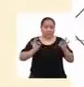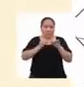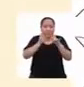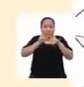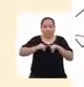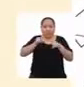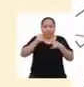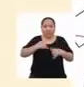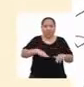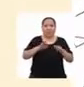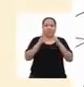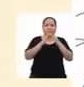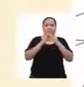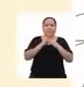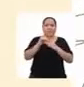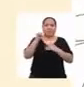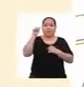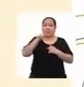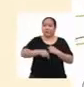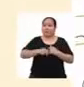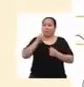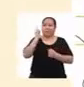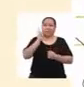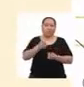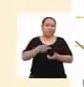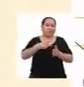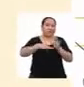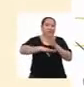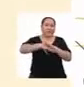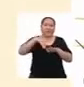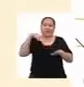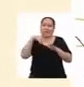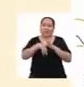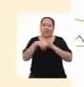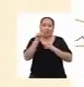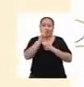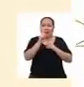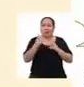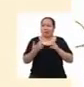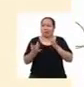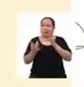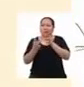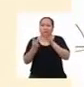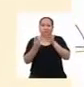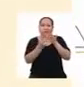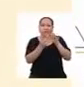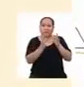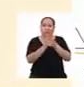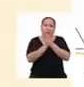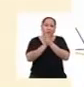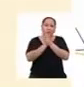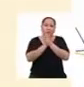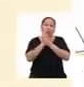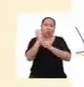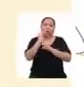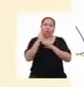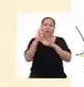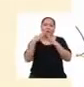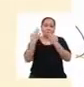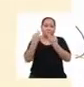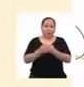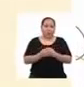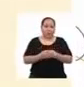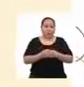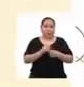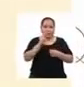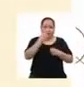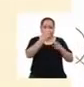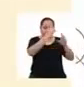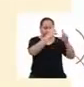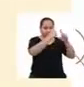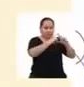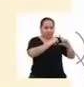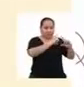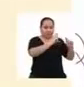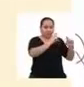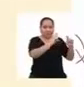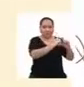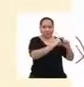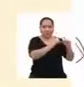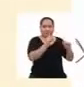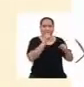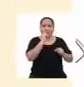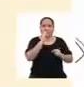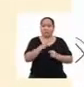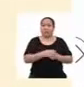nos impidió salir y realizar actividades con amigos y familiares. En el segundo párrafo, menciona que a medida